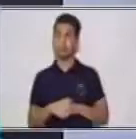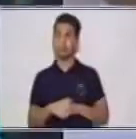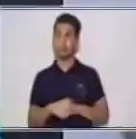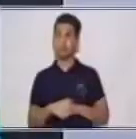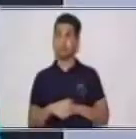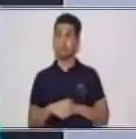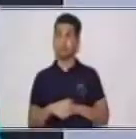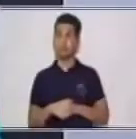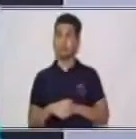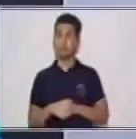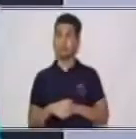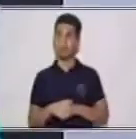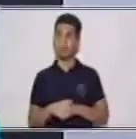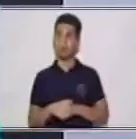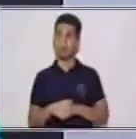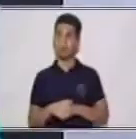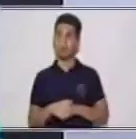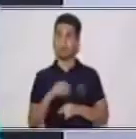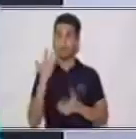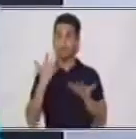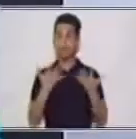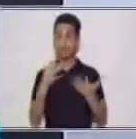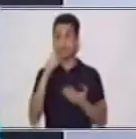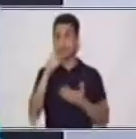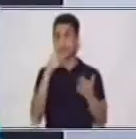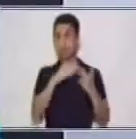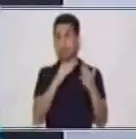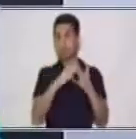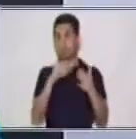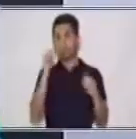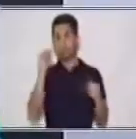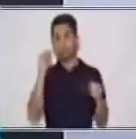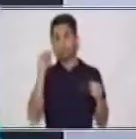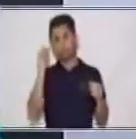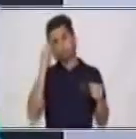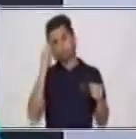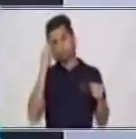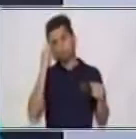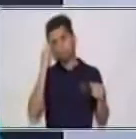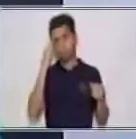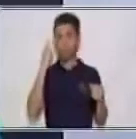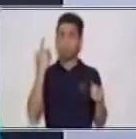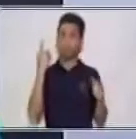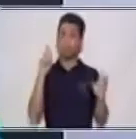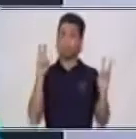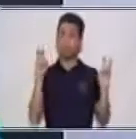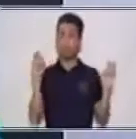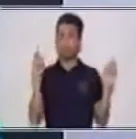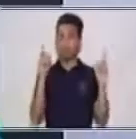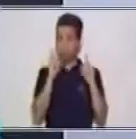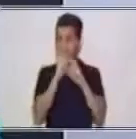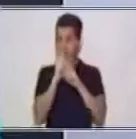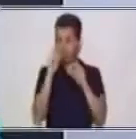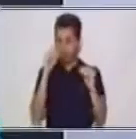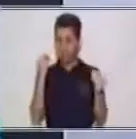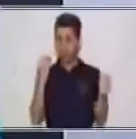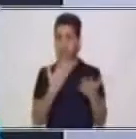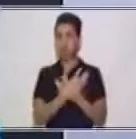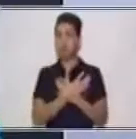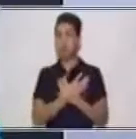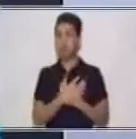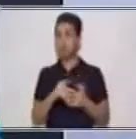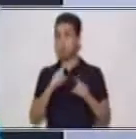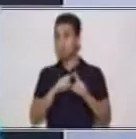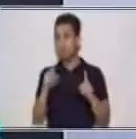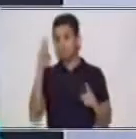7. Comprendo que en casa muchas veces podemos decir que esto es un tema complicado porque es nuevo, pero recordemos de